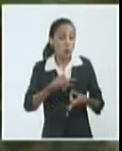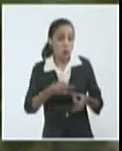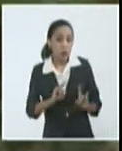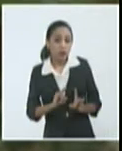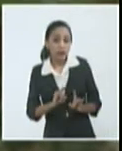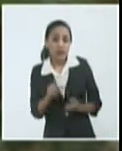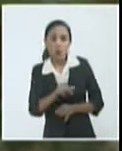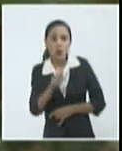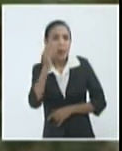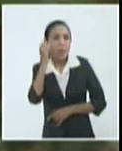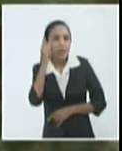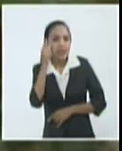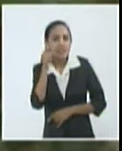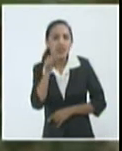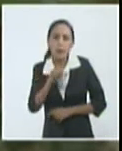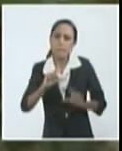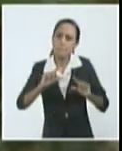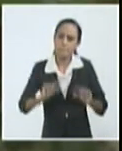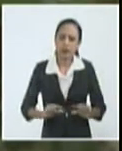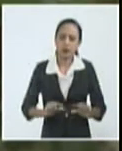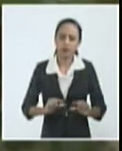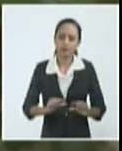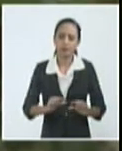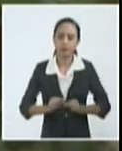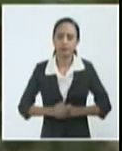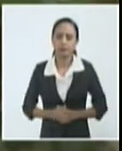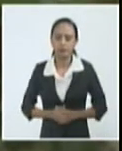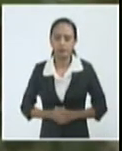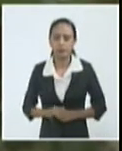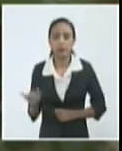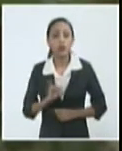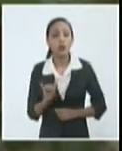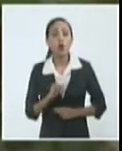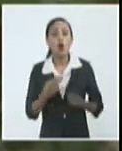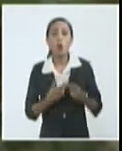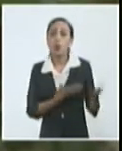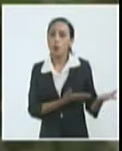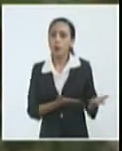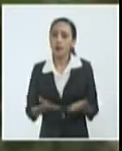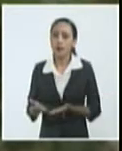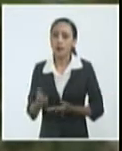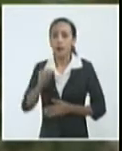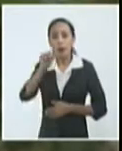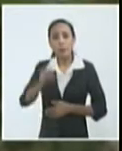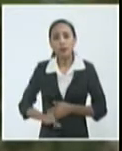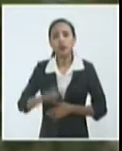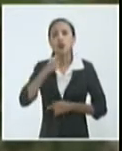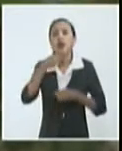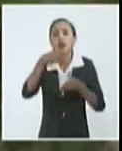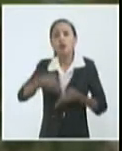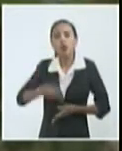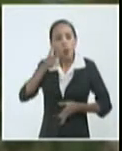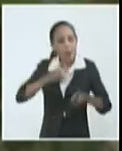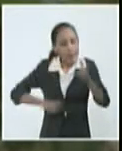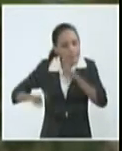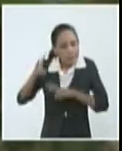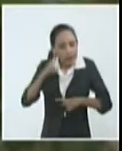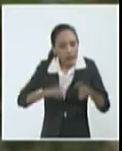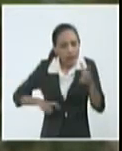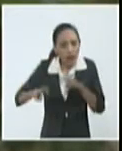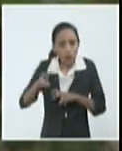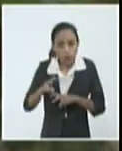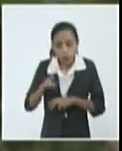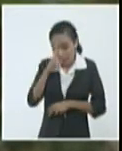fueran las mismas. También hay que homenajear a los que no están, en primer lugar a quienes murieron investigando y brindando asistencia